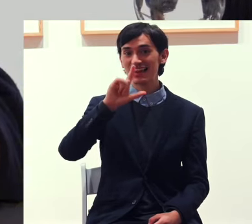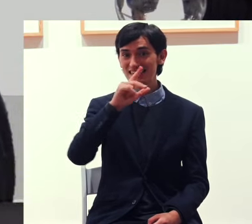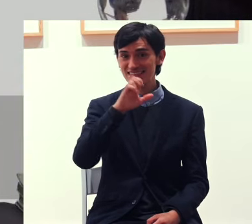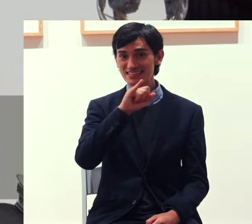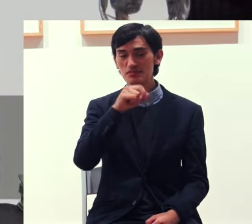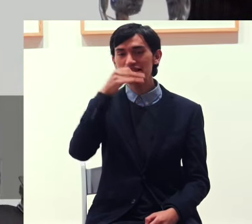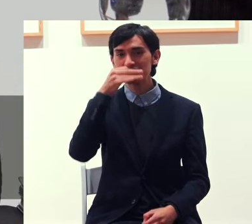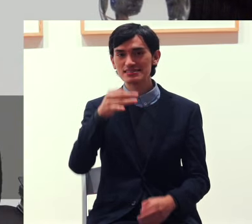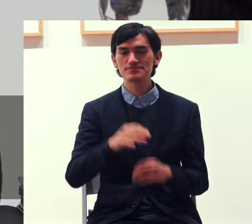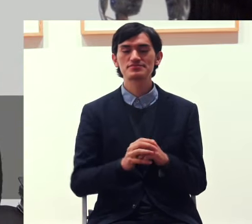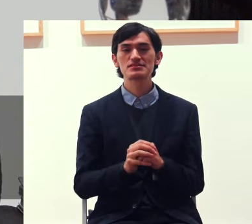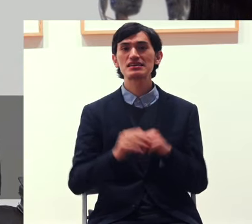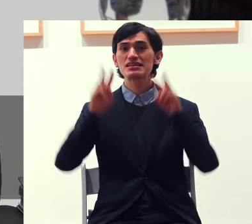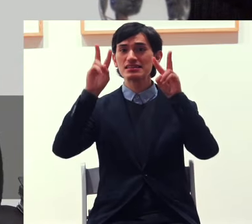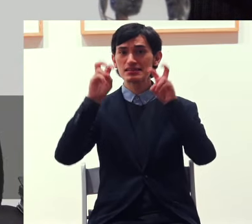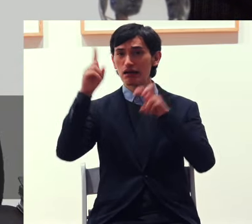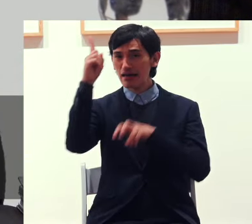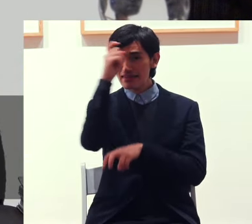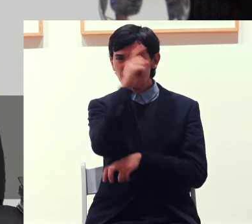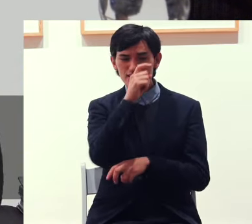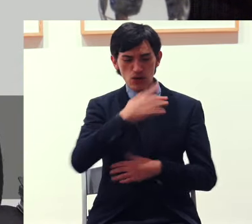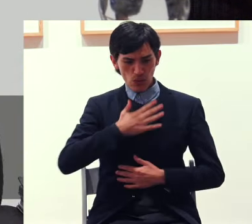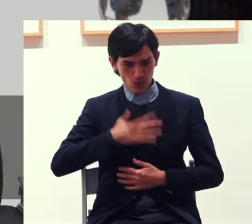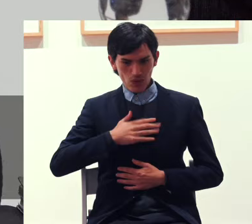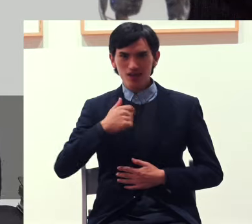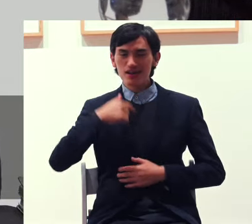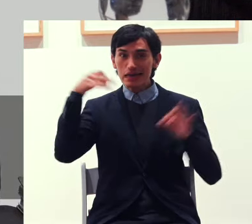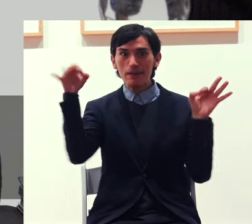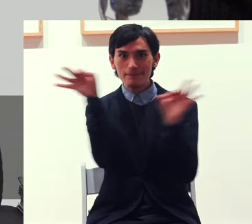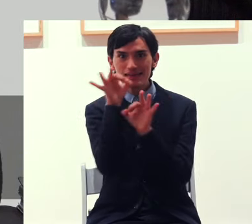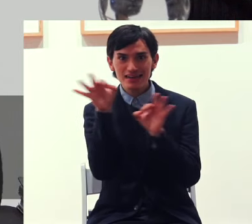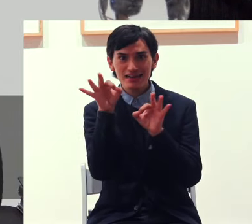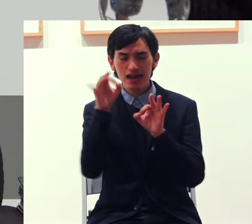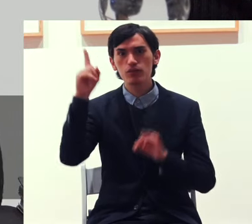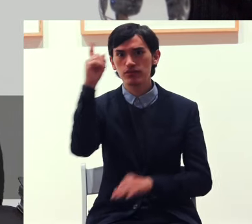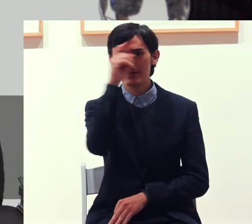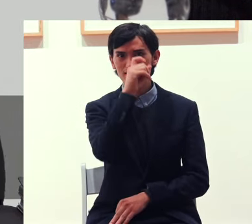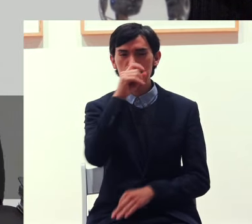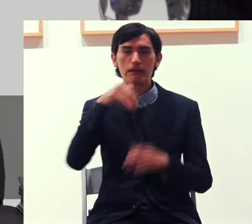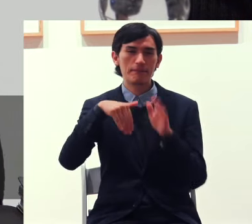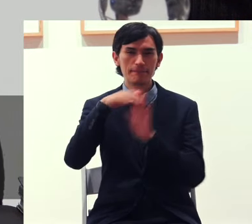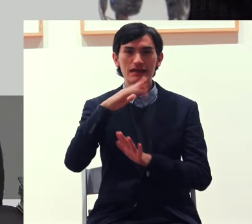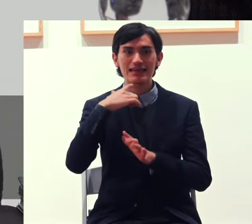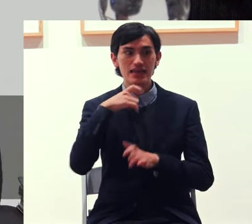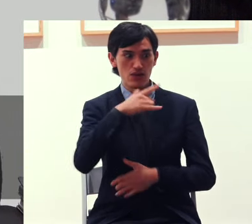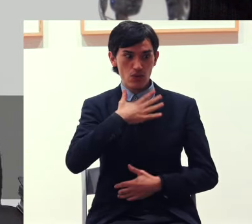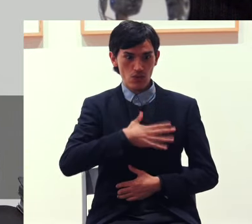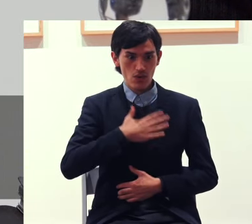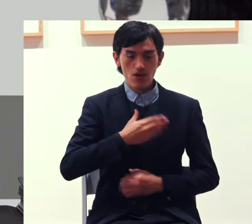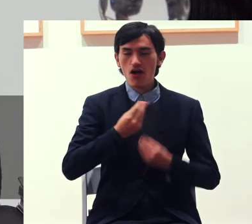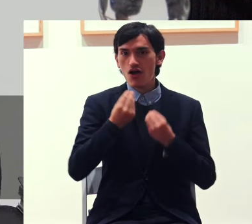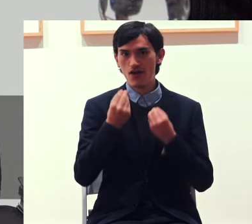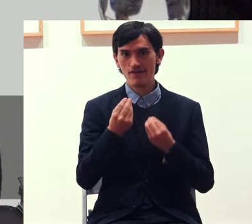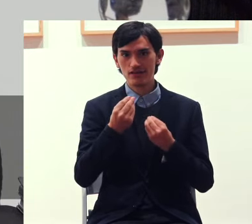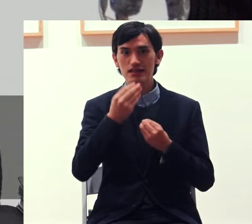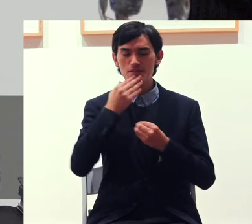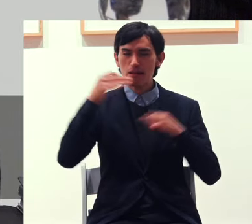Dice Vilches Análogo: es difícil hablar sobre algo que nos gusta, aún más si ese algo es